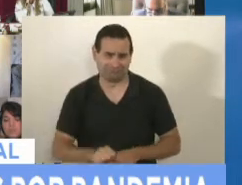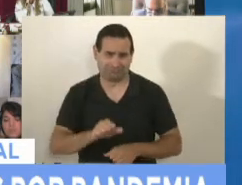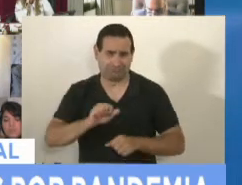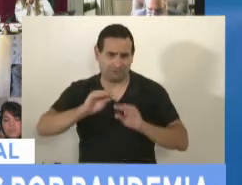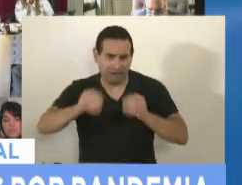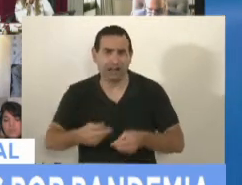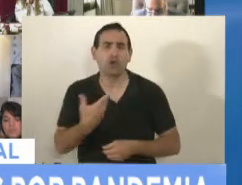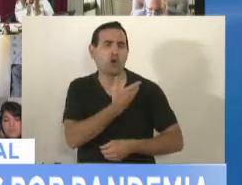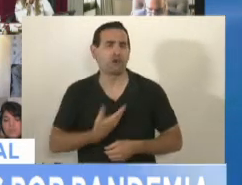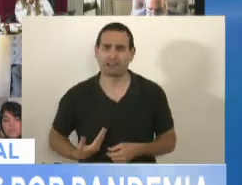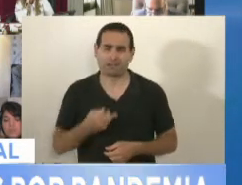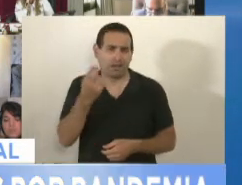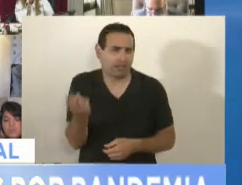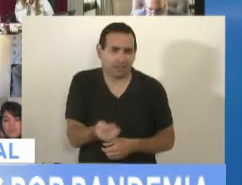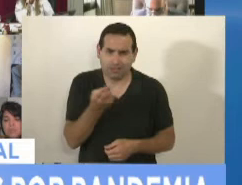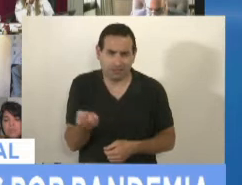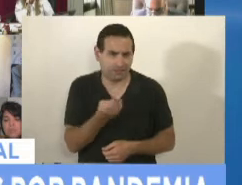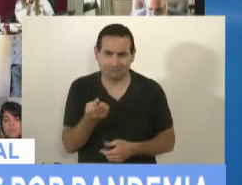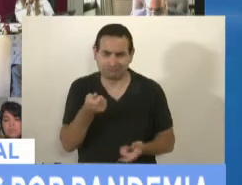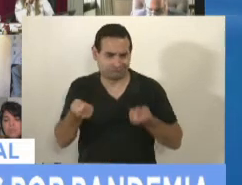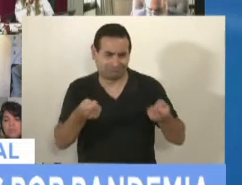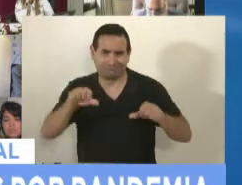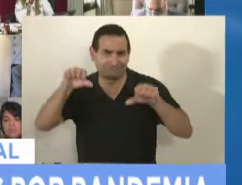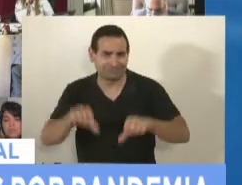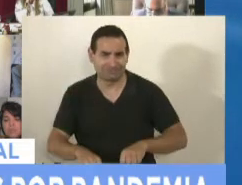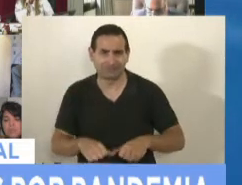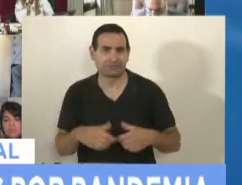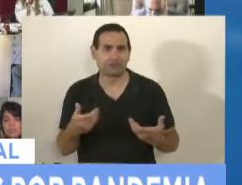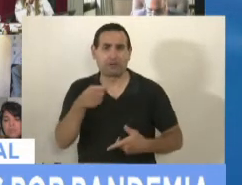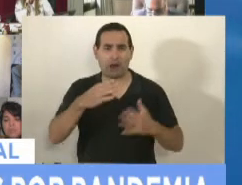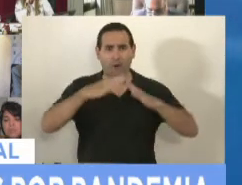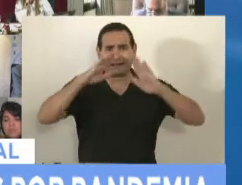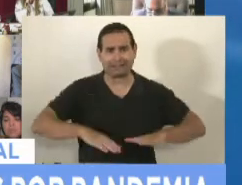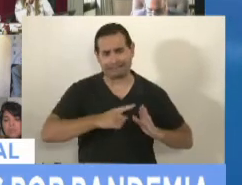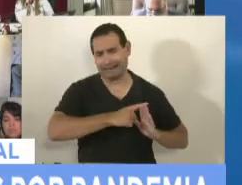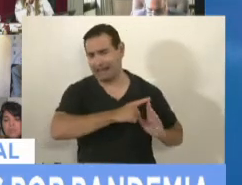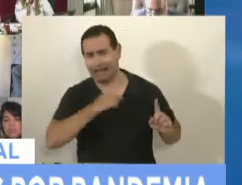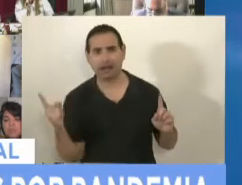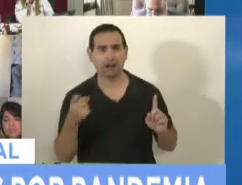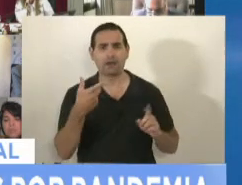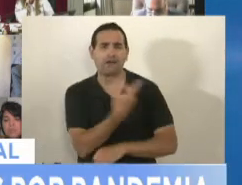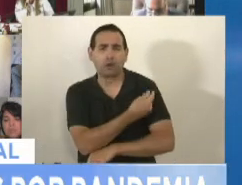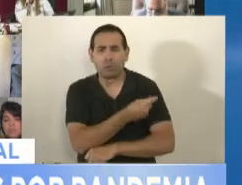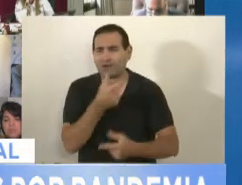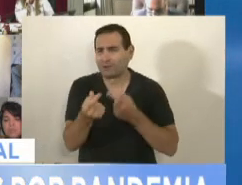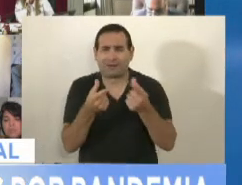ineficacia de este gobierno, con el encierro eterno, con la compra de vacuna,